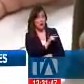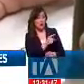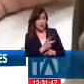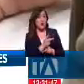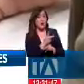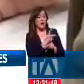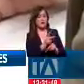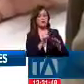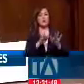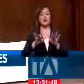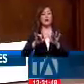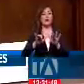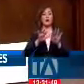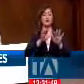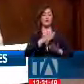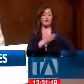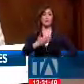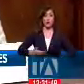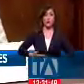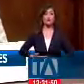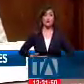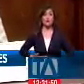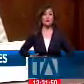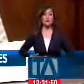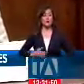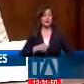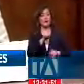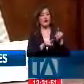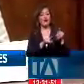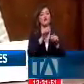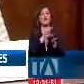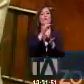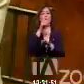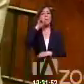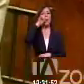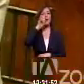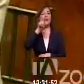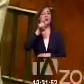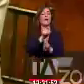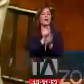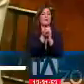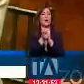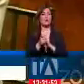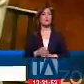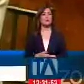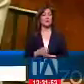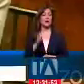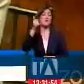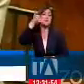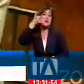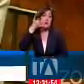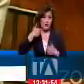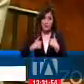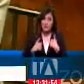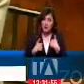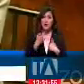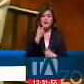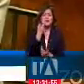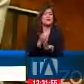nombre del secretario jurídico de la presidencia con el fin de cambiar a algunos funcionarios. ¿Qué es lo que me decía esta persona?